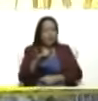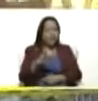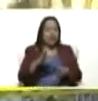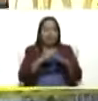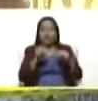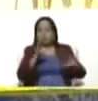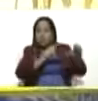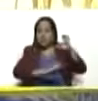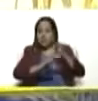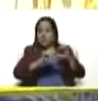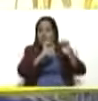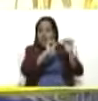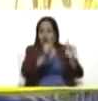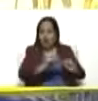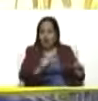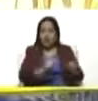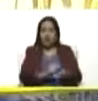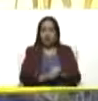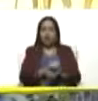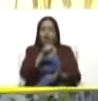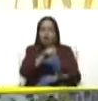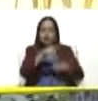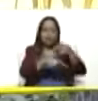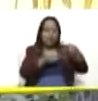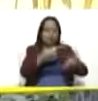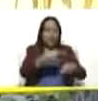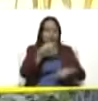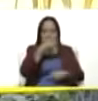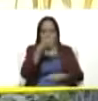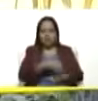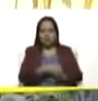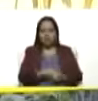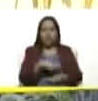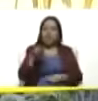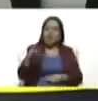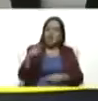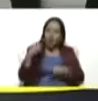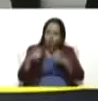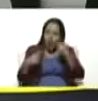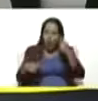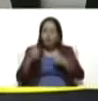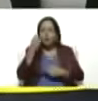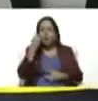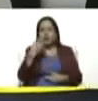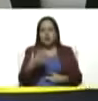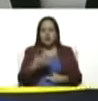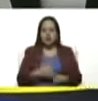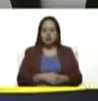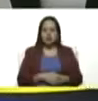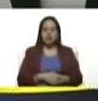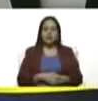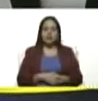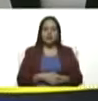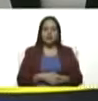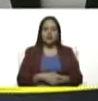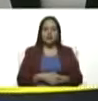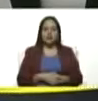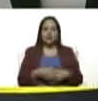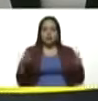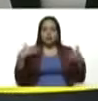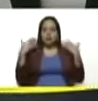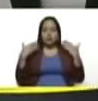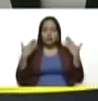Es todo de verdad una ciencia y un arte. Es todo un proceso, de verdad. Estas son las cosas bonitas que lo motivan a